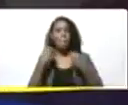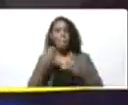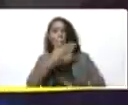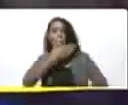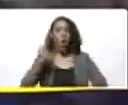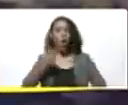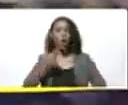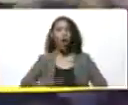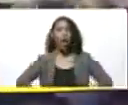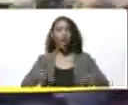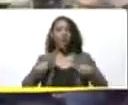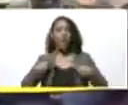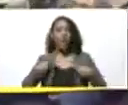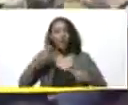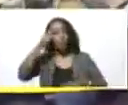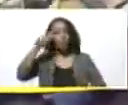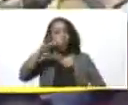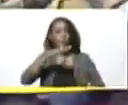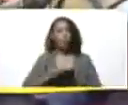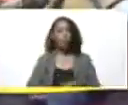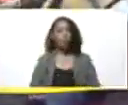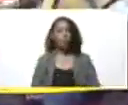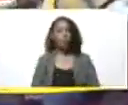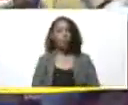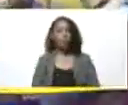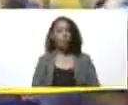vida del pueblo.